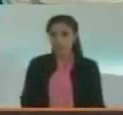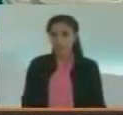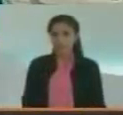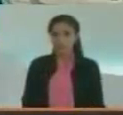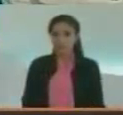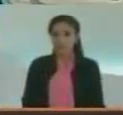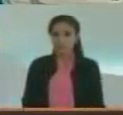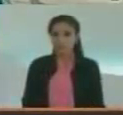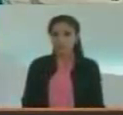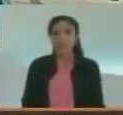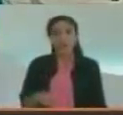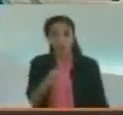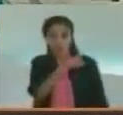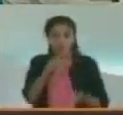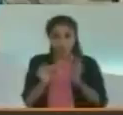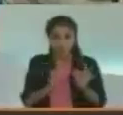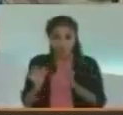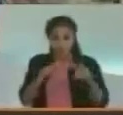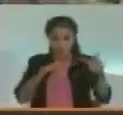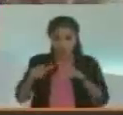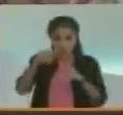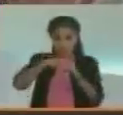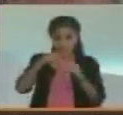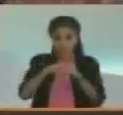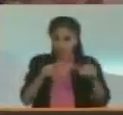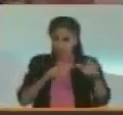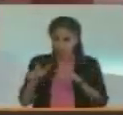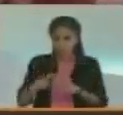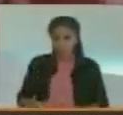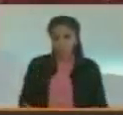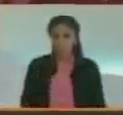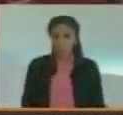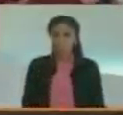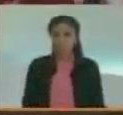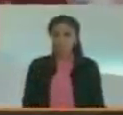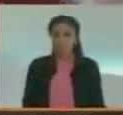¿Ustedes están preparados para ir a votar?